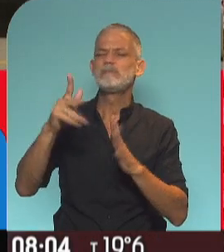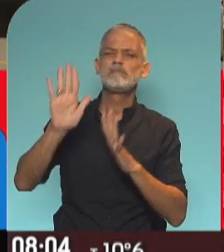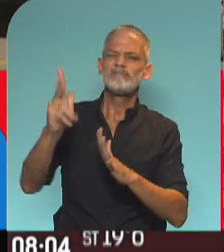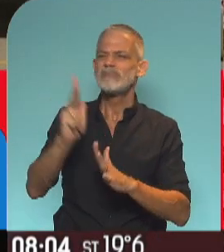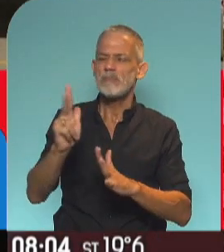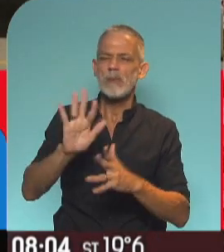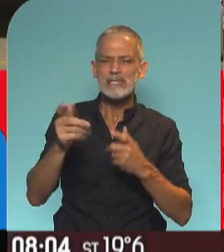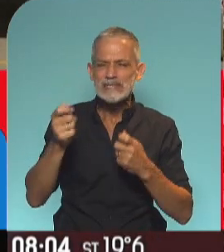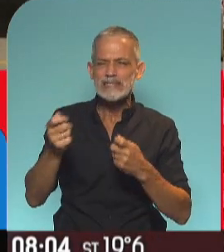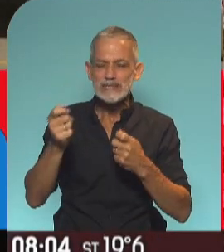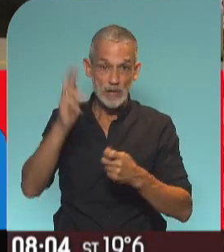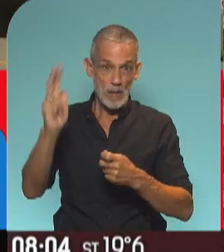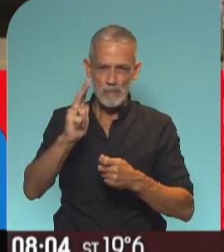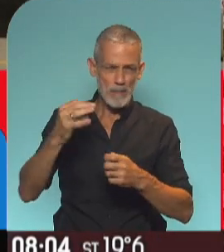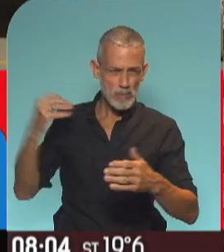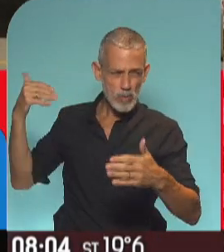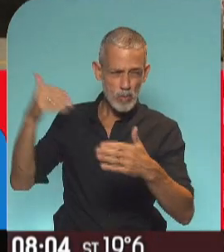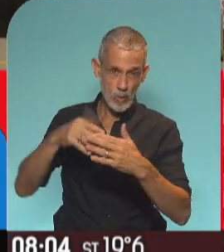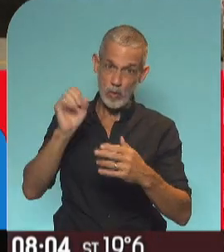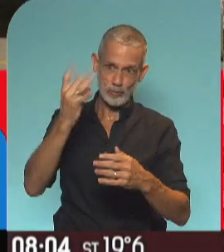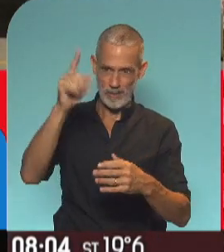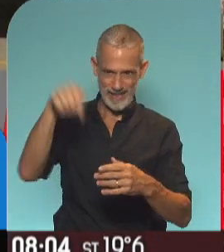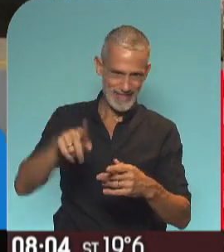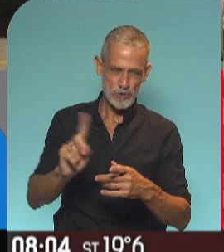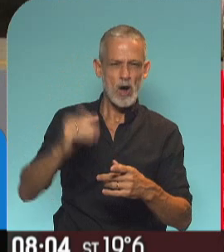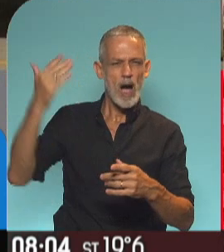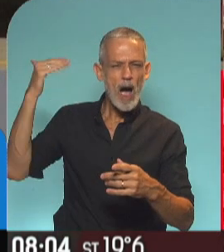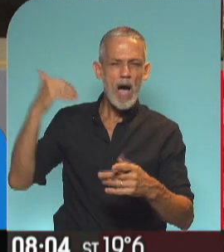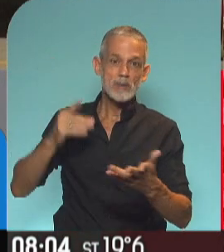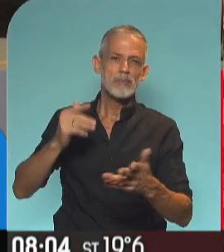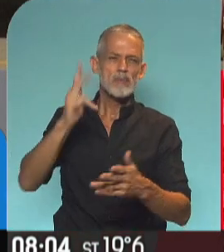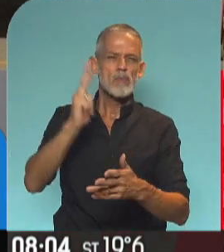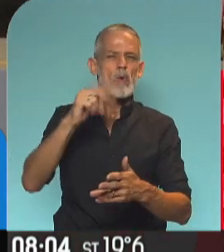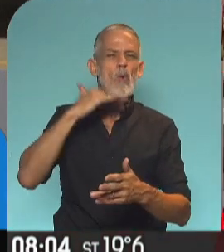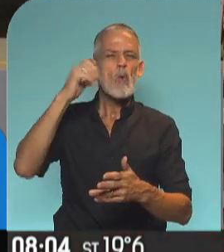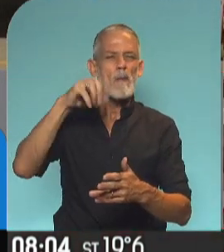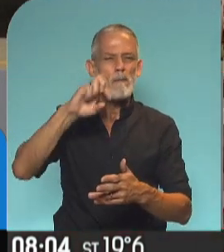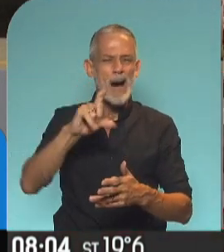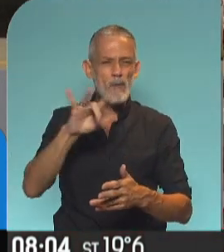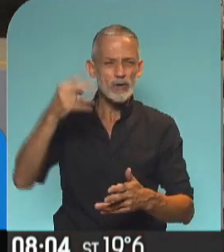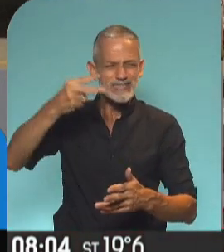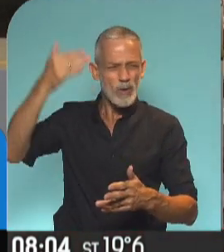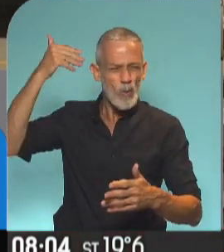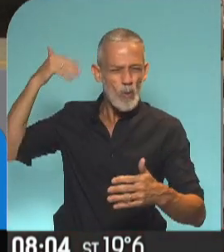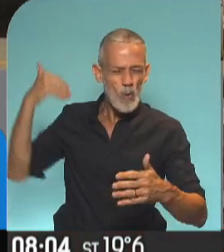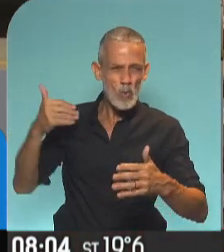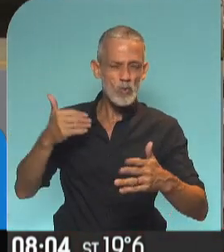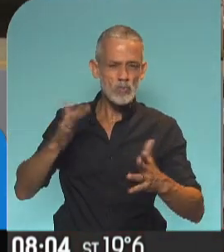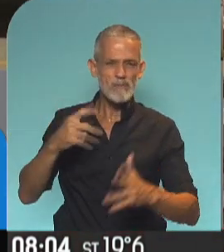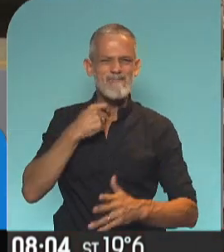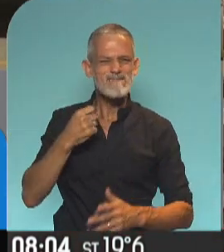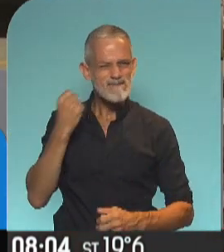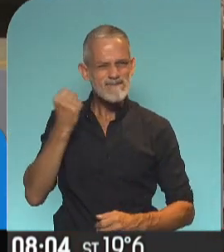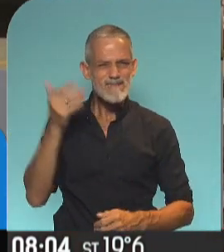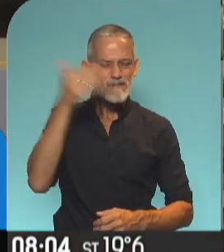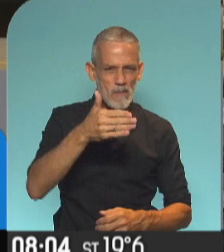viene convenciendo a los papas de que no viajen desde hace mucho tiempo, desde Juan Pablo II, que intentó